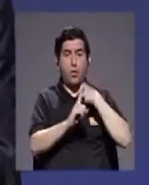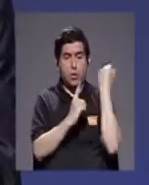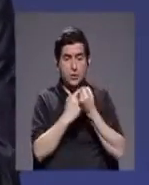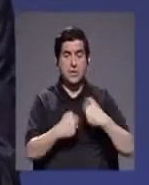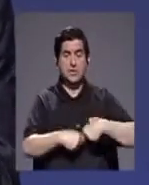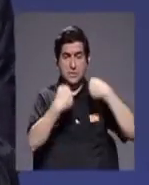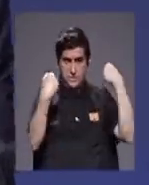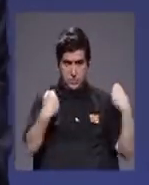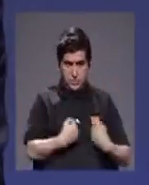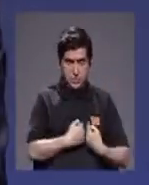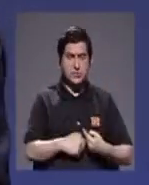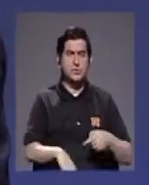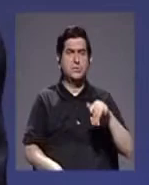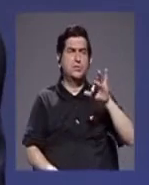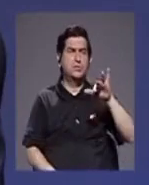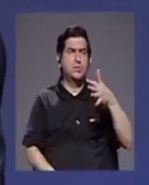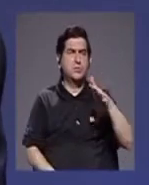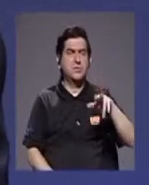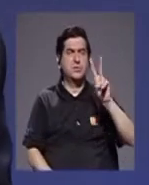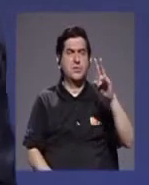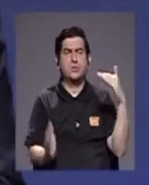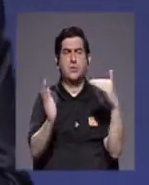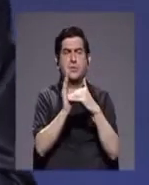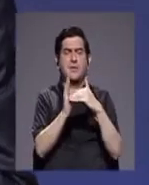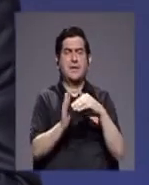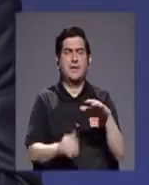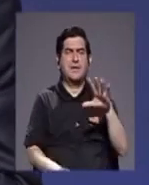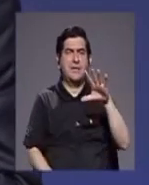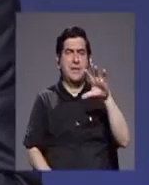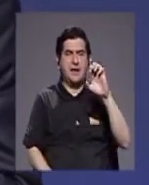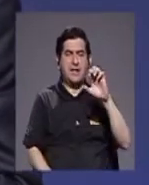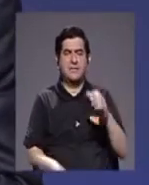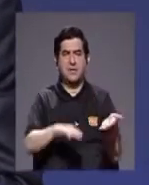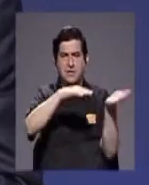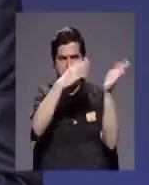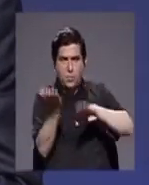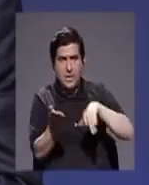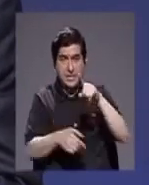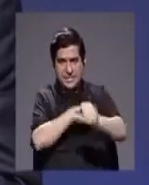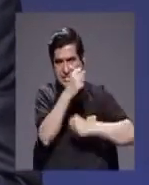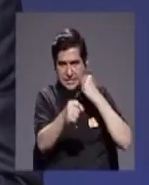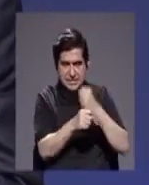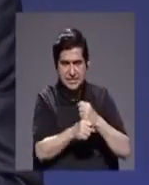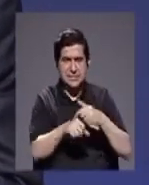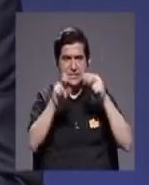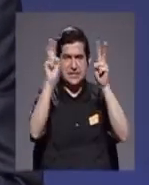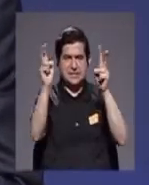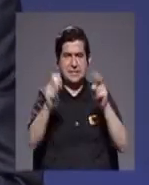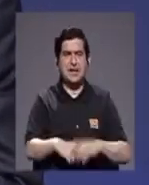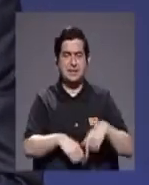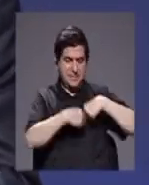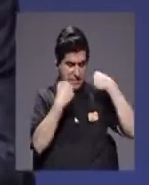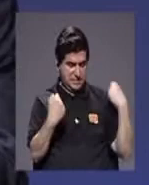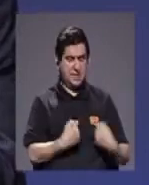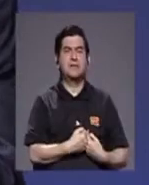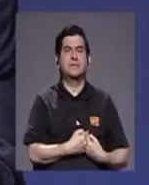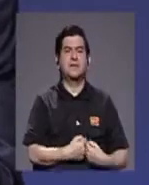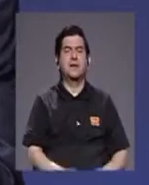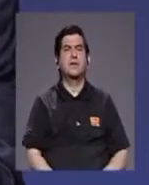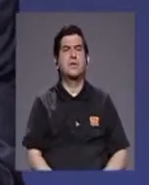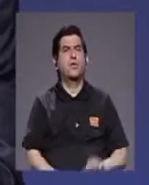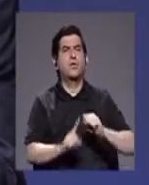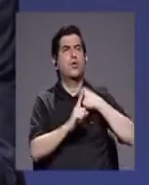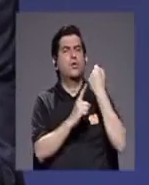cardiovasculares, hubo más o menos 2.500 muertes en ese año por temas cardiovasculares. Factores de